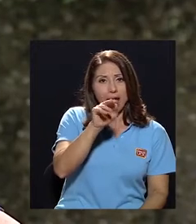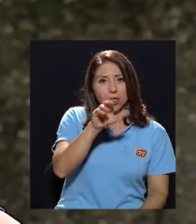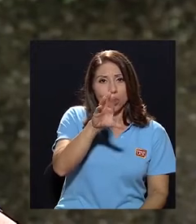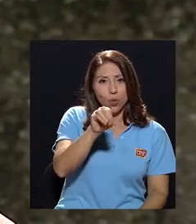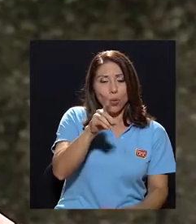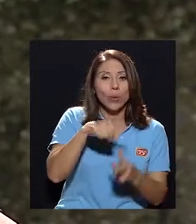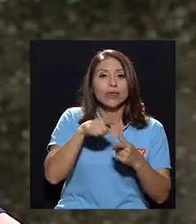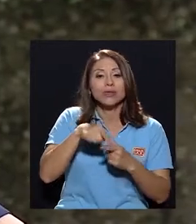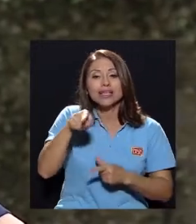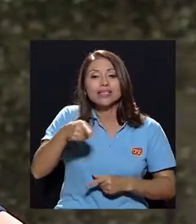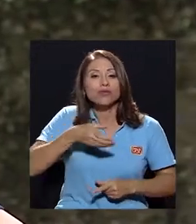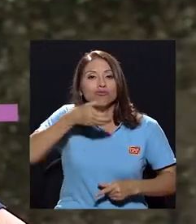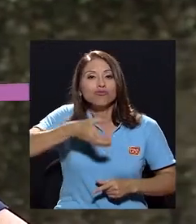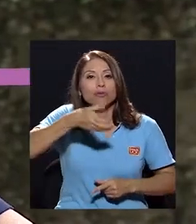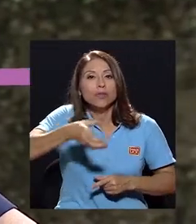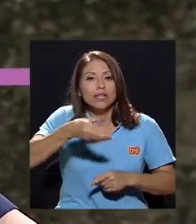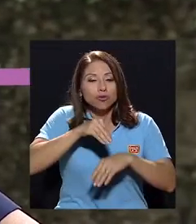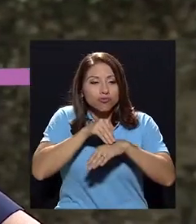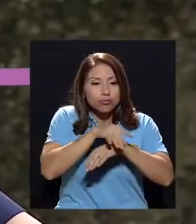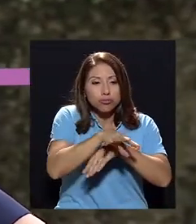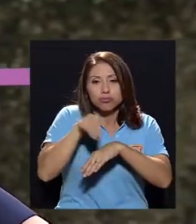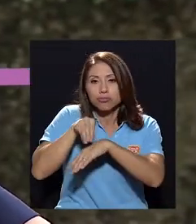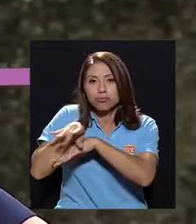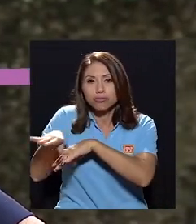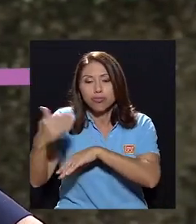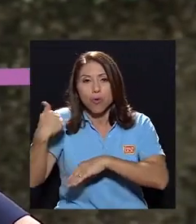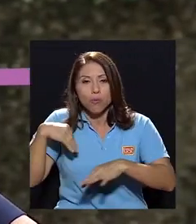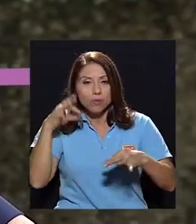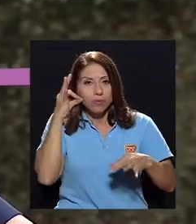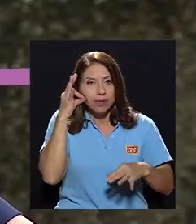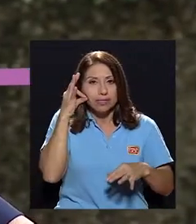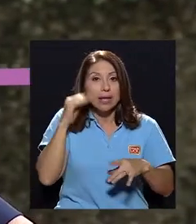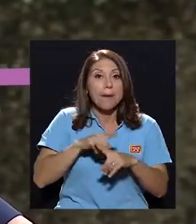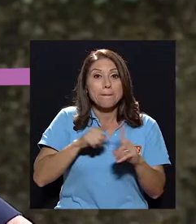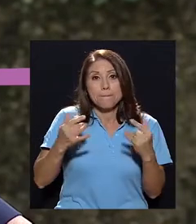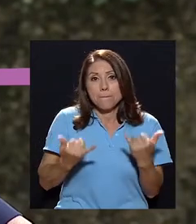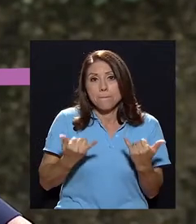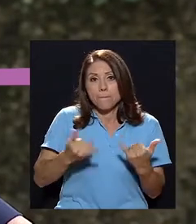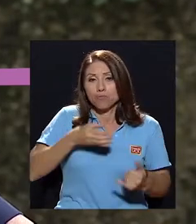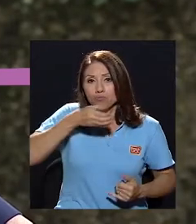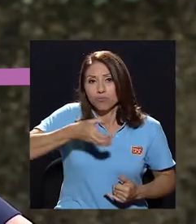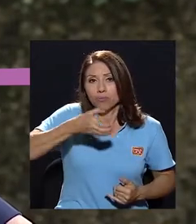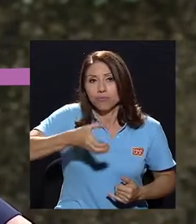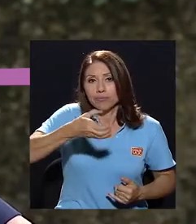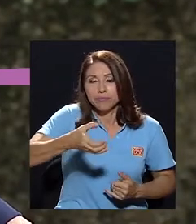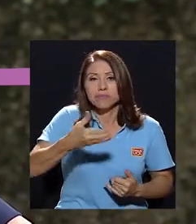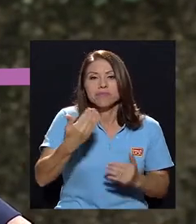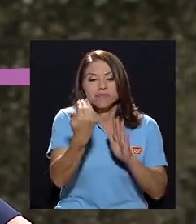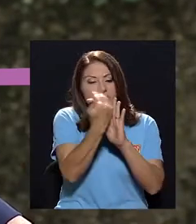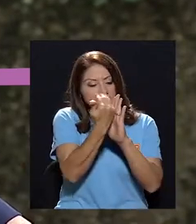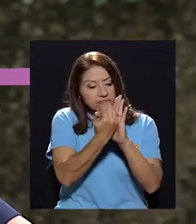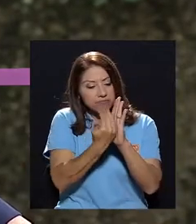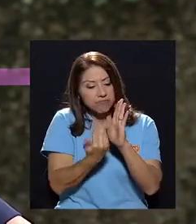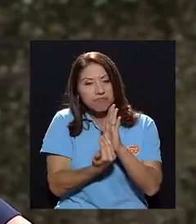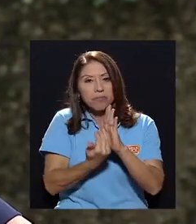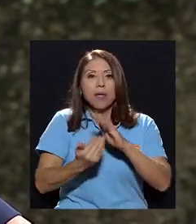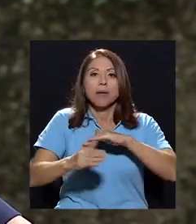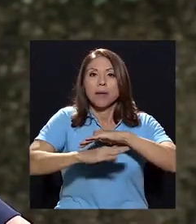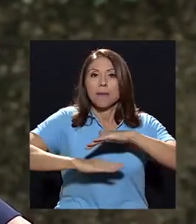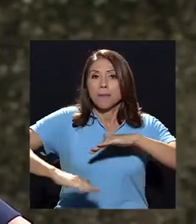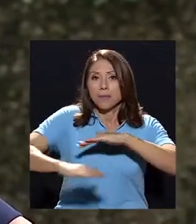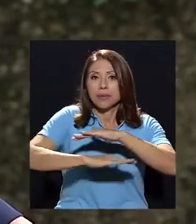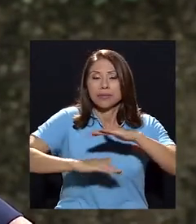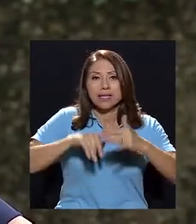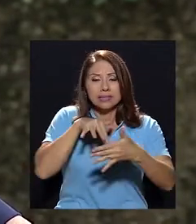que es las recomendaciones para hombres y para mujeres. Lo que pasa es que las recomendaciones actuales, las que se manejan, la mayoría están basadas